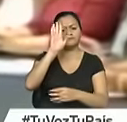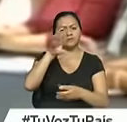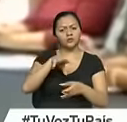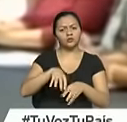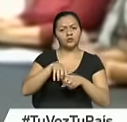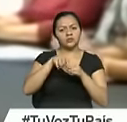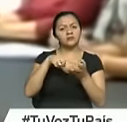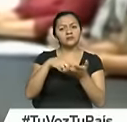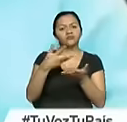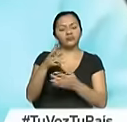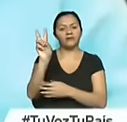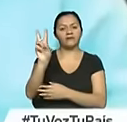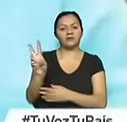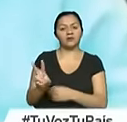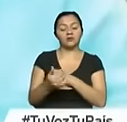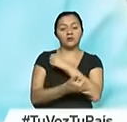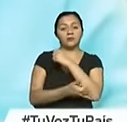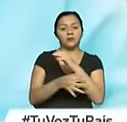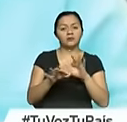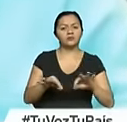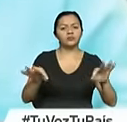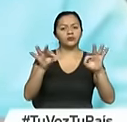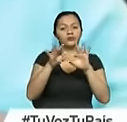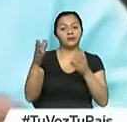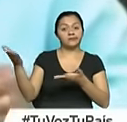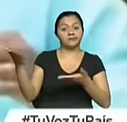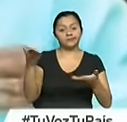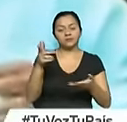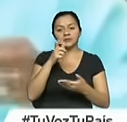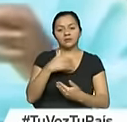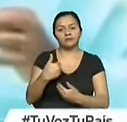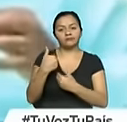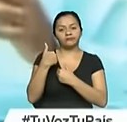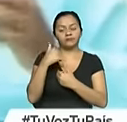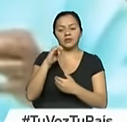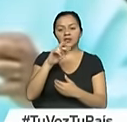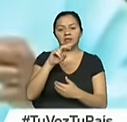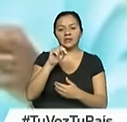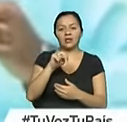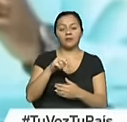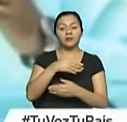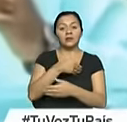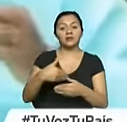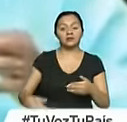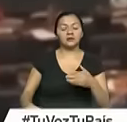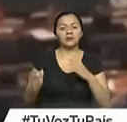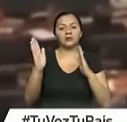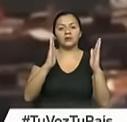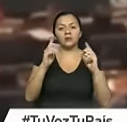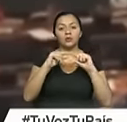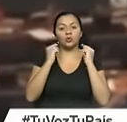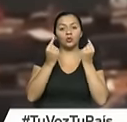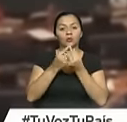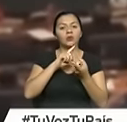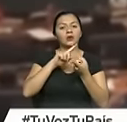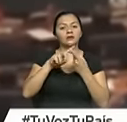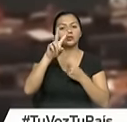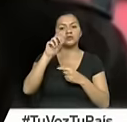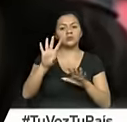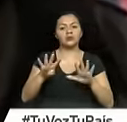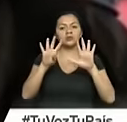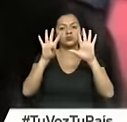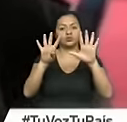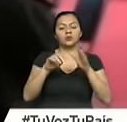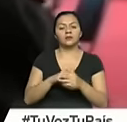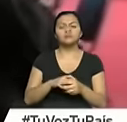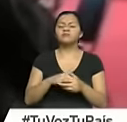es Venezuela, país anfitrión que recibirá de las manos de Irán la presidencia pro tempore del organismo hasta 2019. Vamos a derrotar